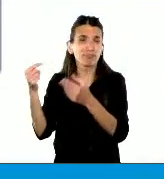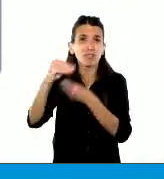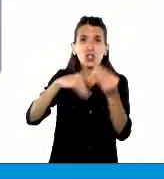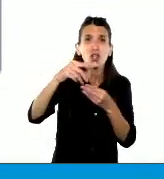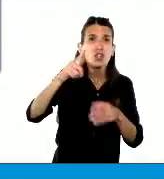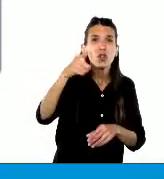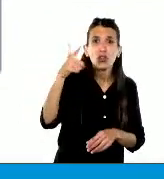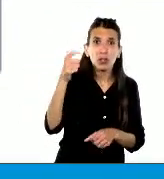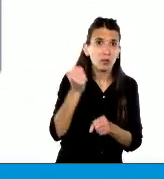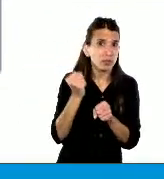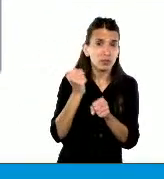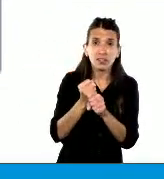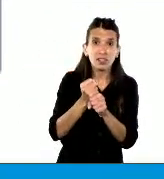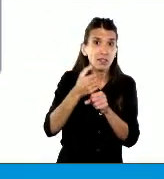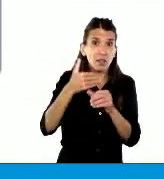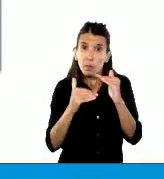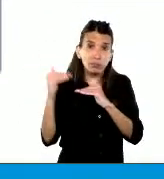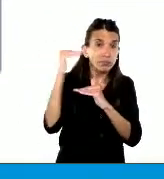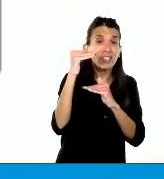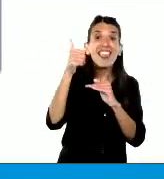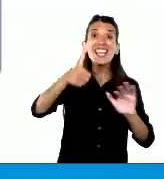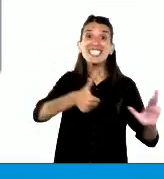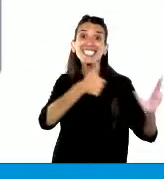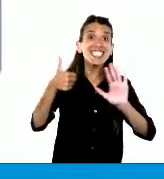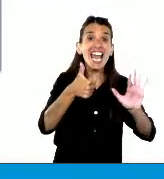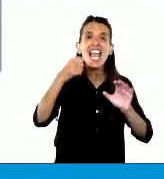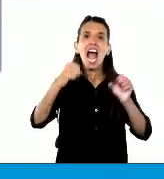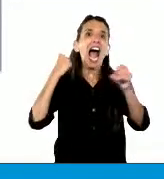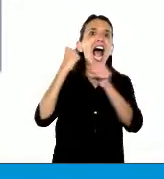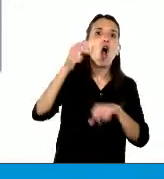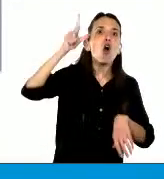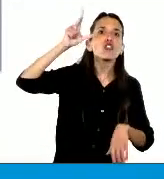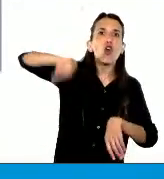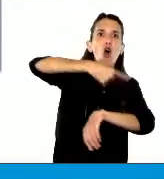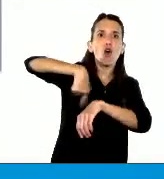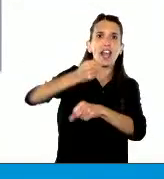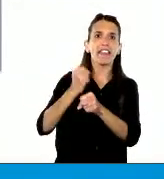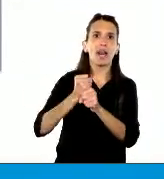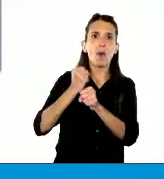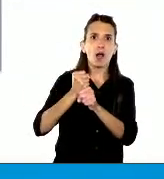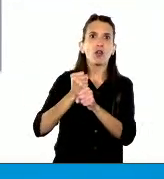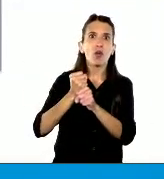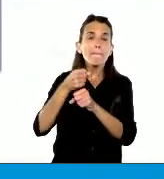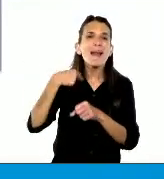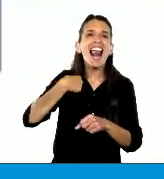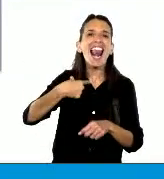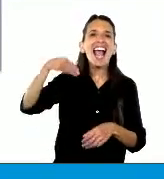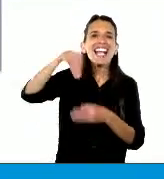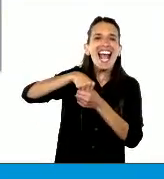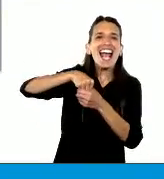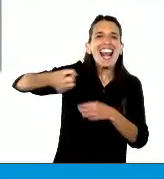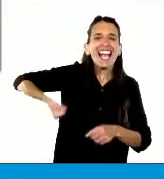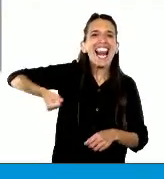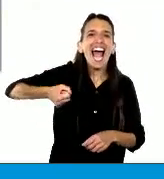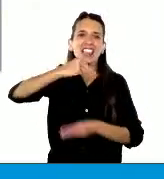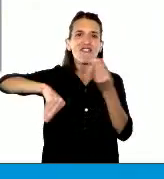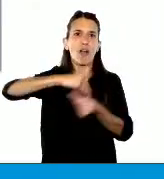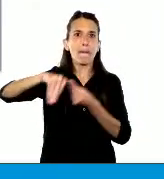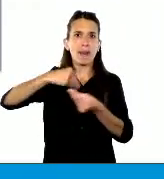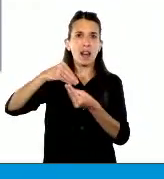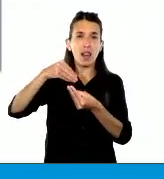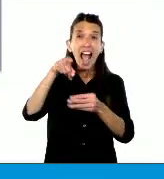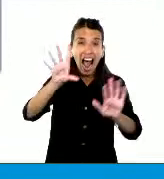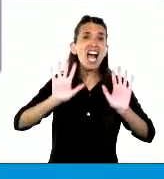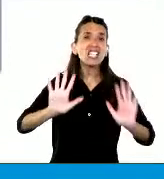de 6 a 18 horas la jornada de labor que necesita un obrero para pagar la canasta familiar, resucitando así las formas de